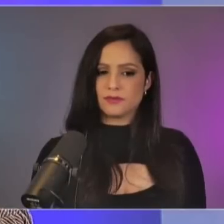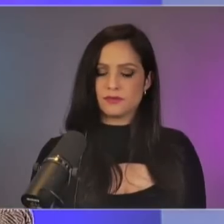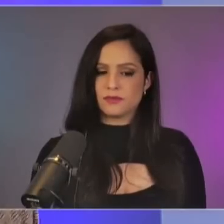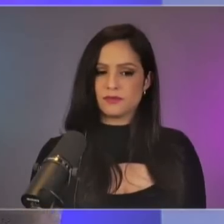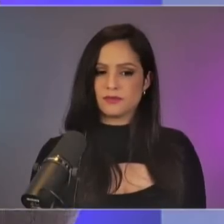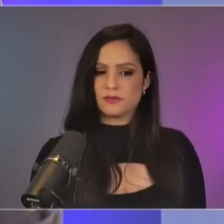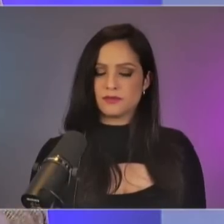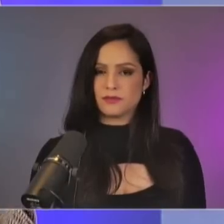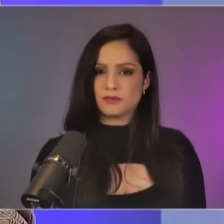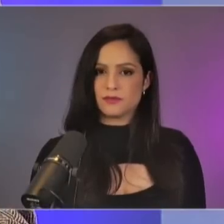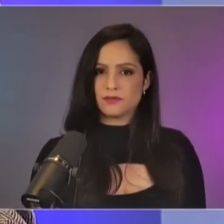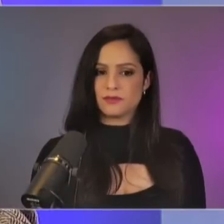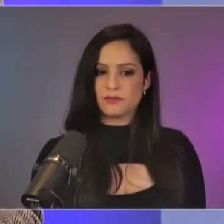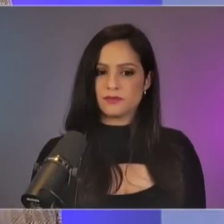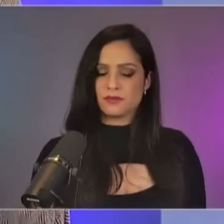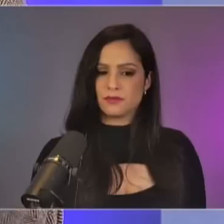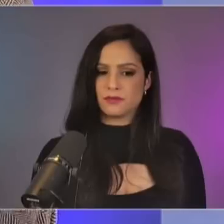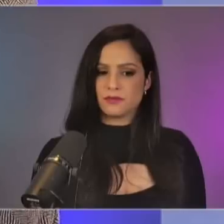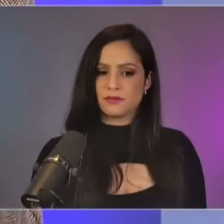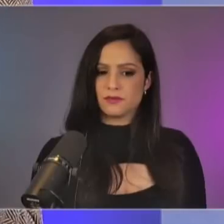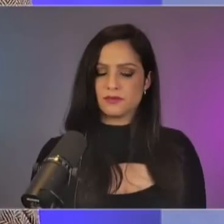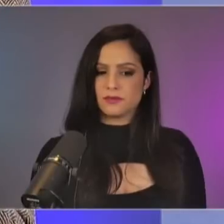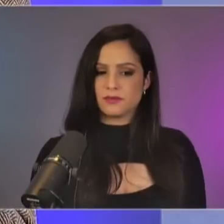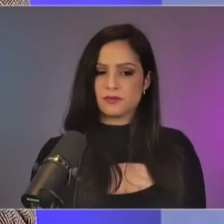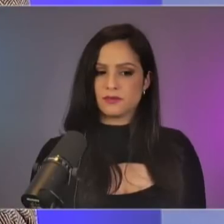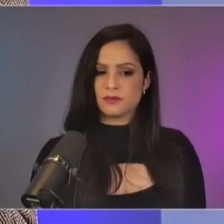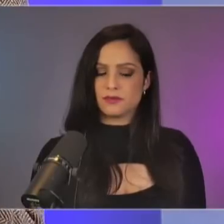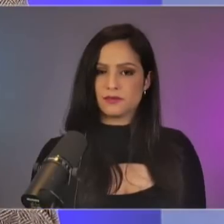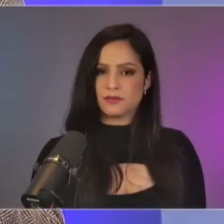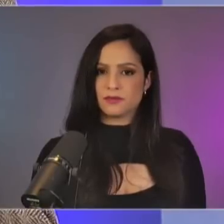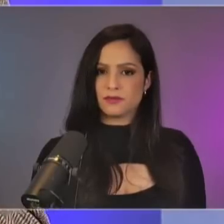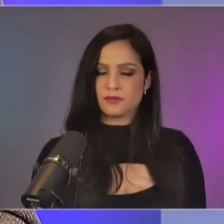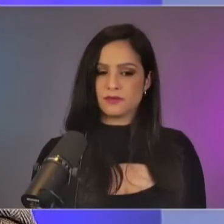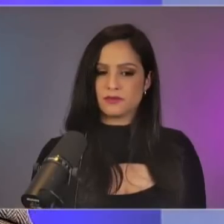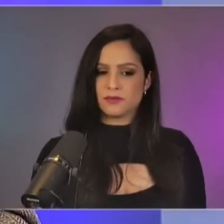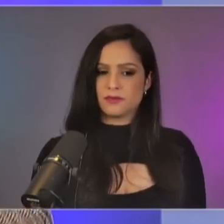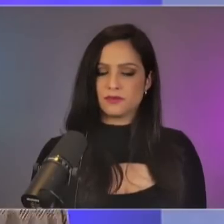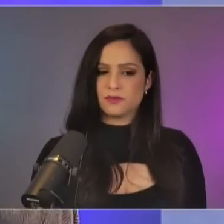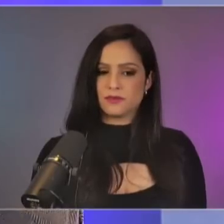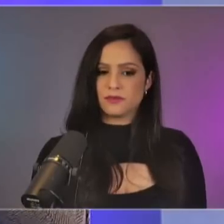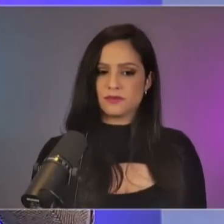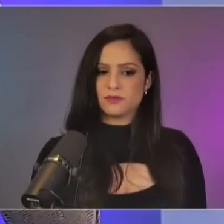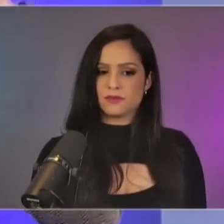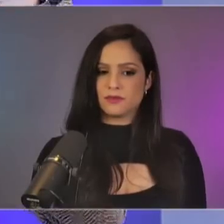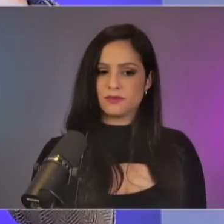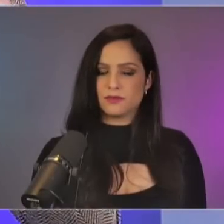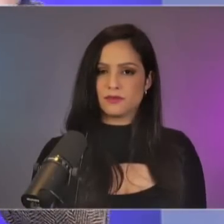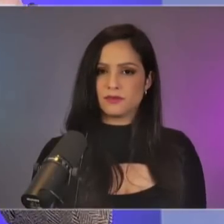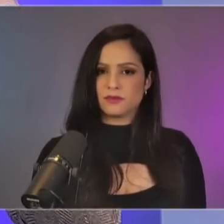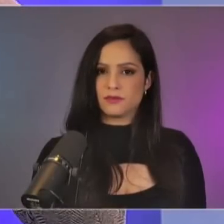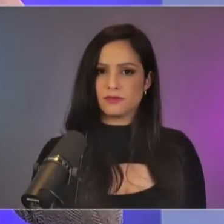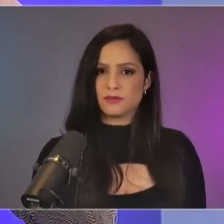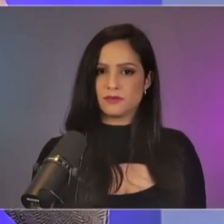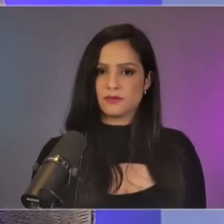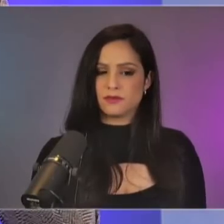y usted hace el béiser ya hay un bajaje de conocimiento que dice pero usted conoce la radio